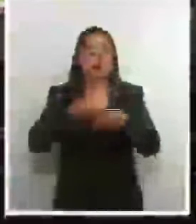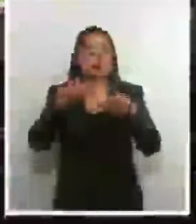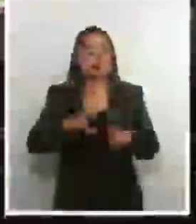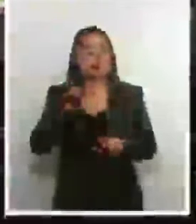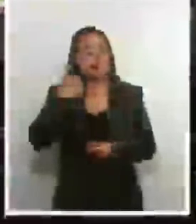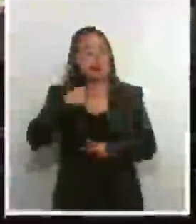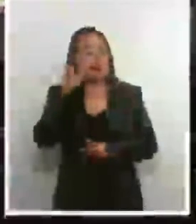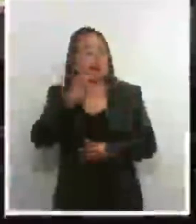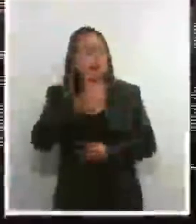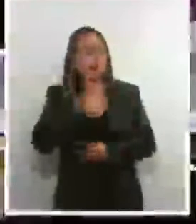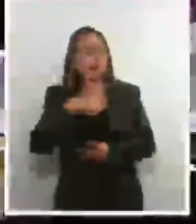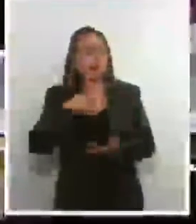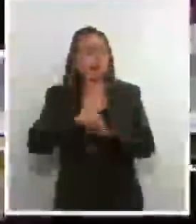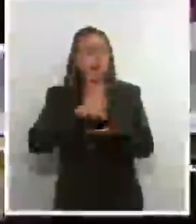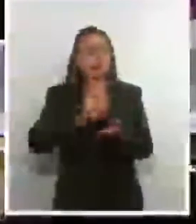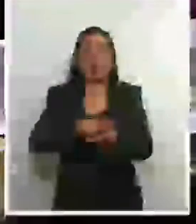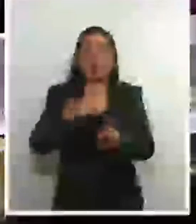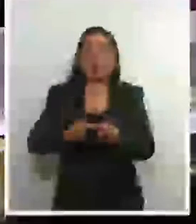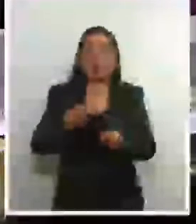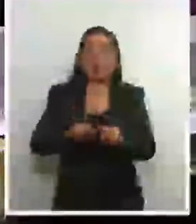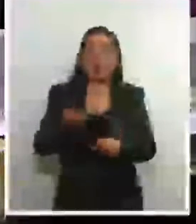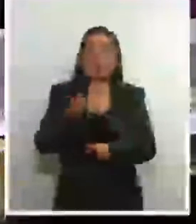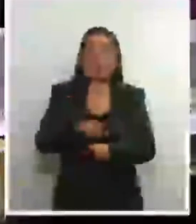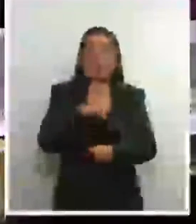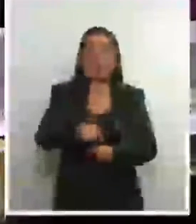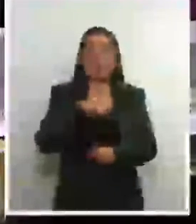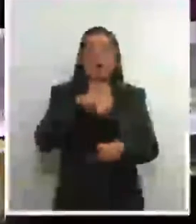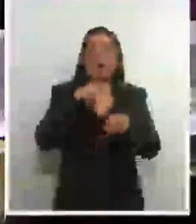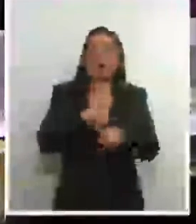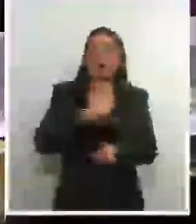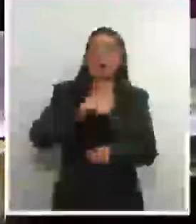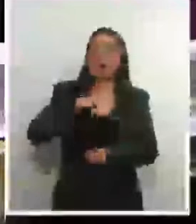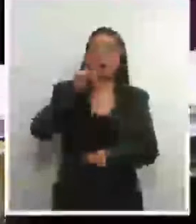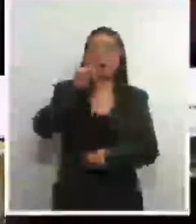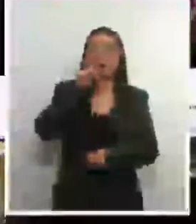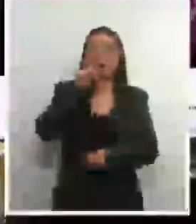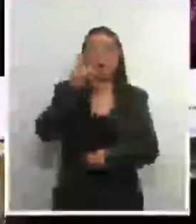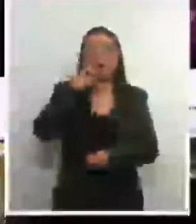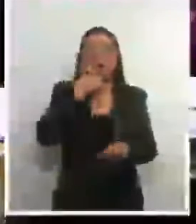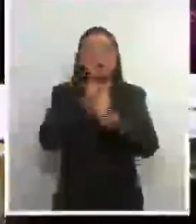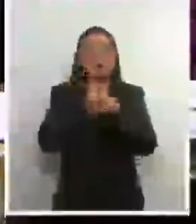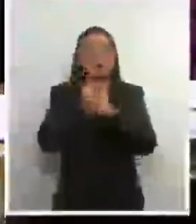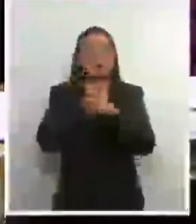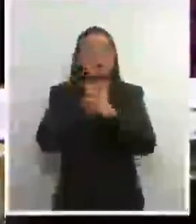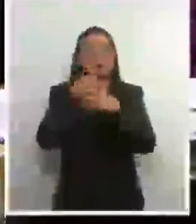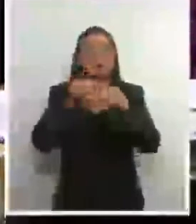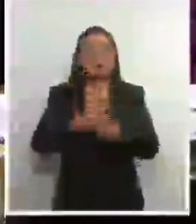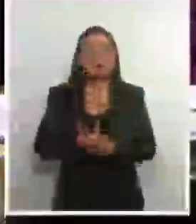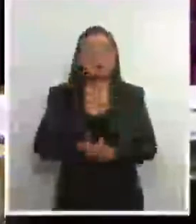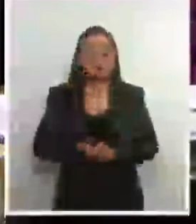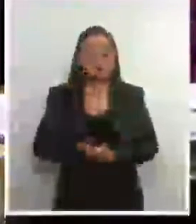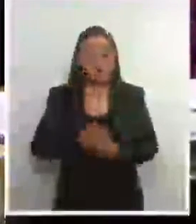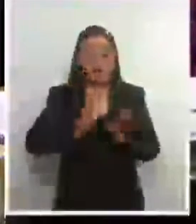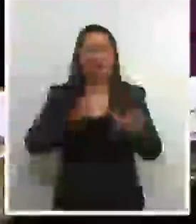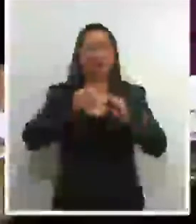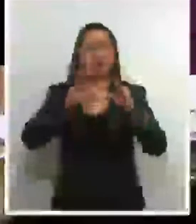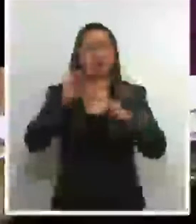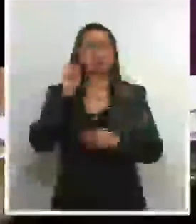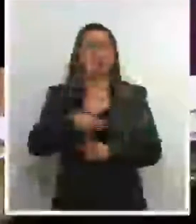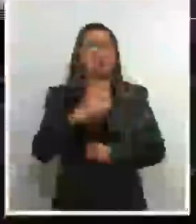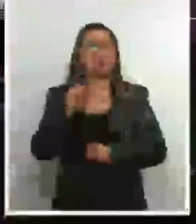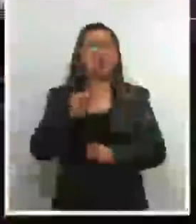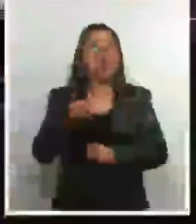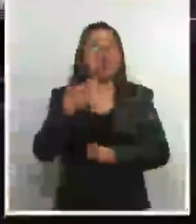tales efectos tendrá bajo su mando inmediato a la Policía de Investigación. Estamos ciertos, ¿va?